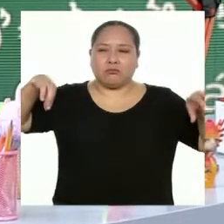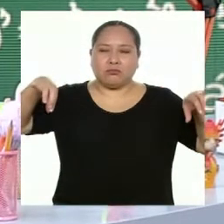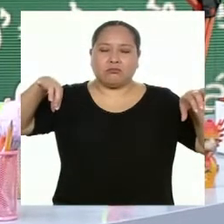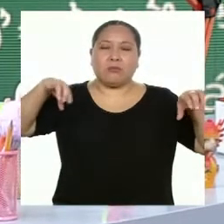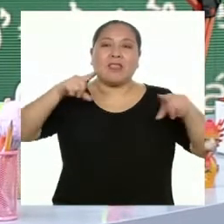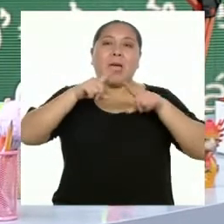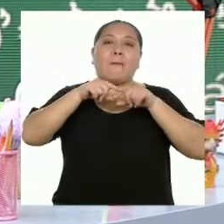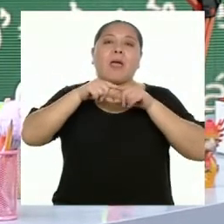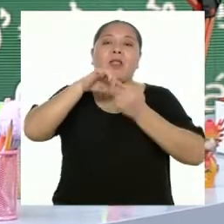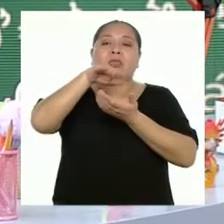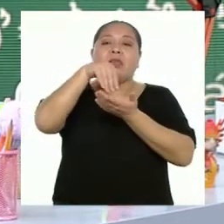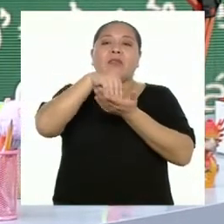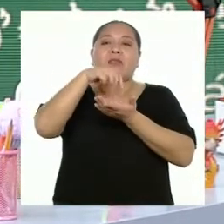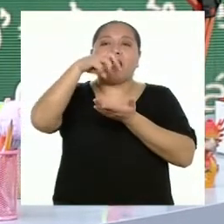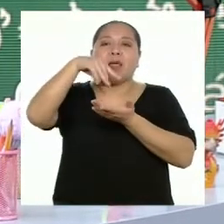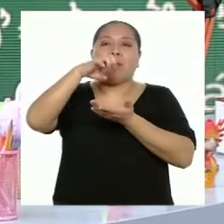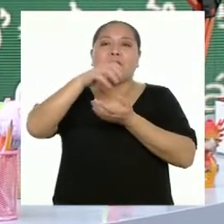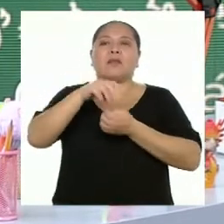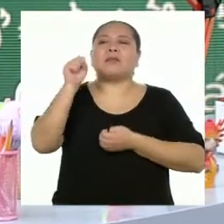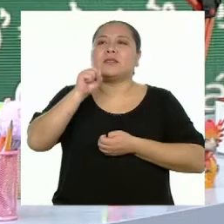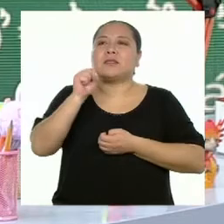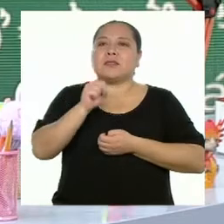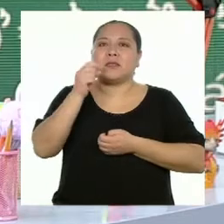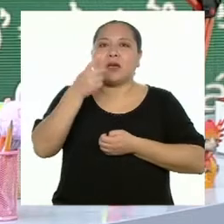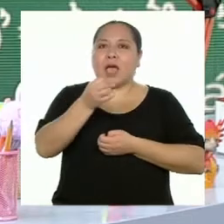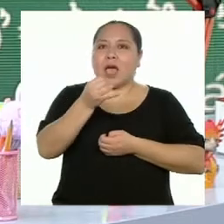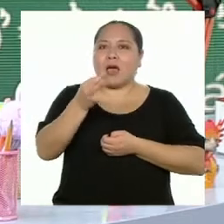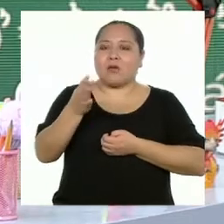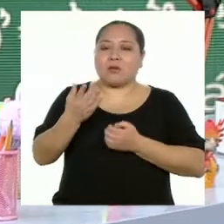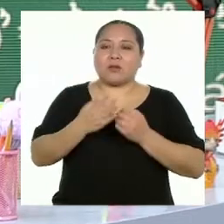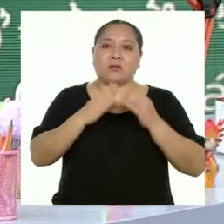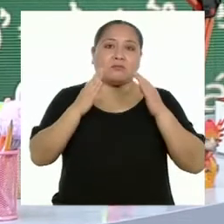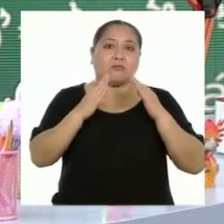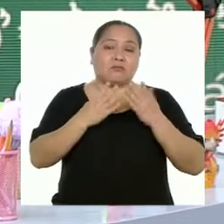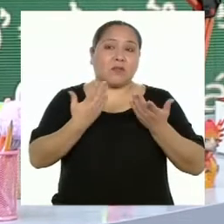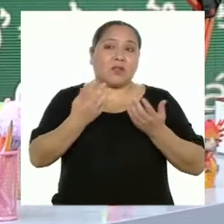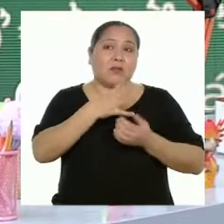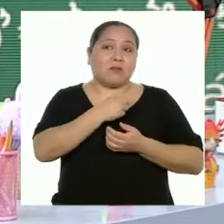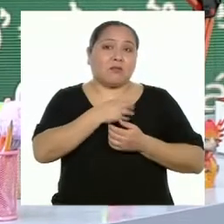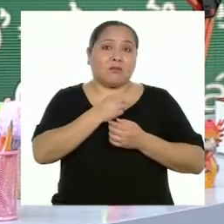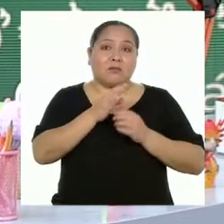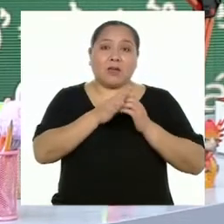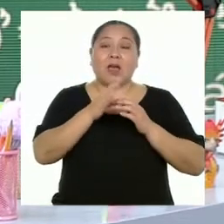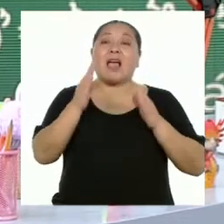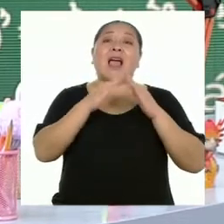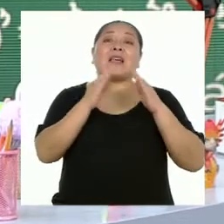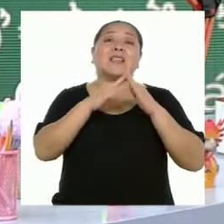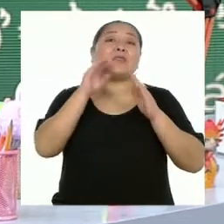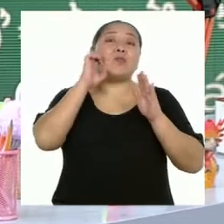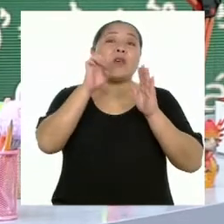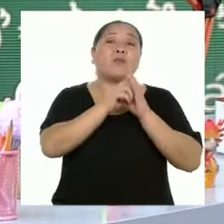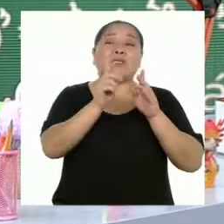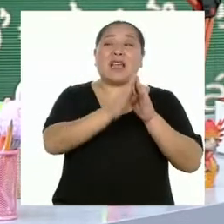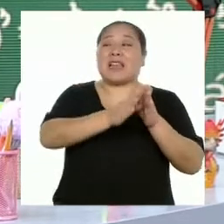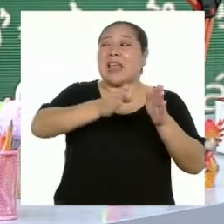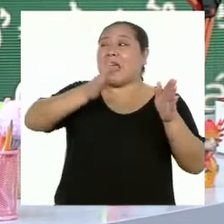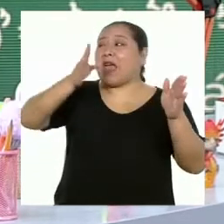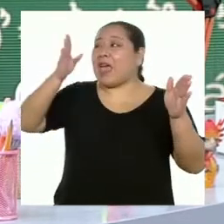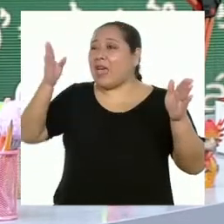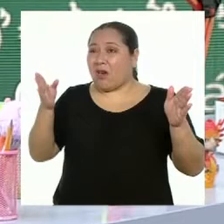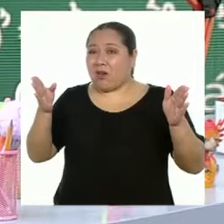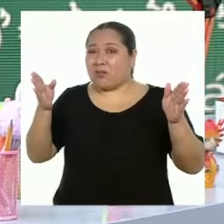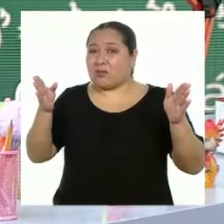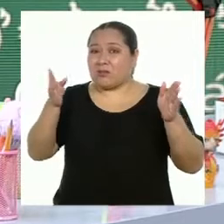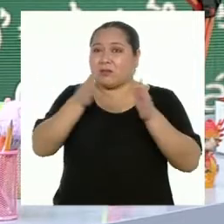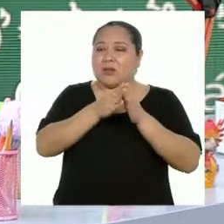Ah, ahora sí entiendo. Es verdad, hay casas de los chicos que están recontra alejados del colegio, profesora. Entonces diríamos que